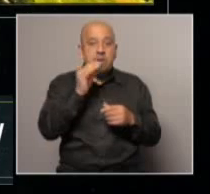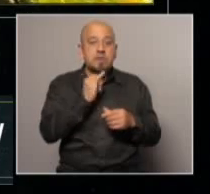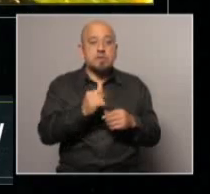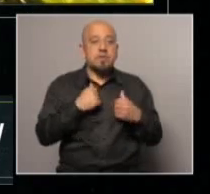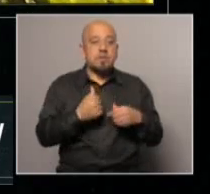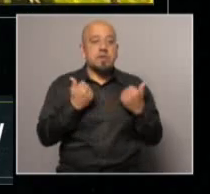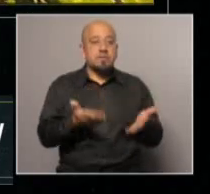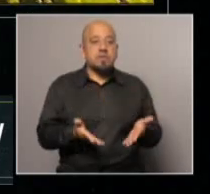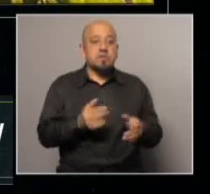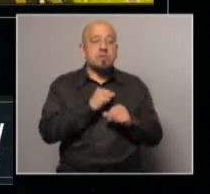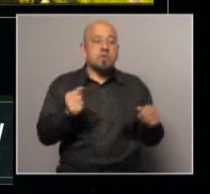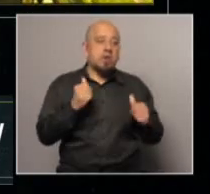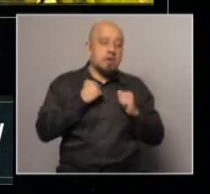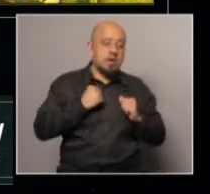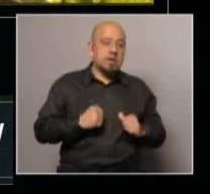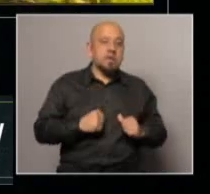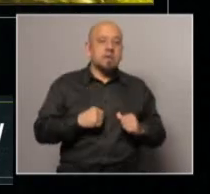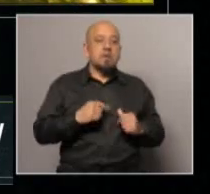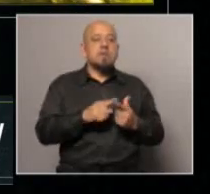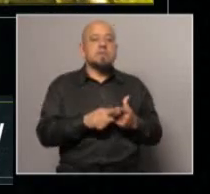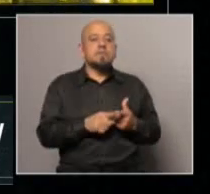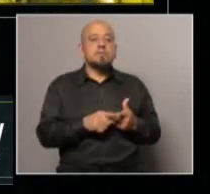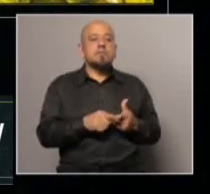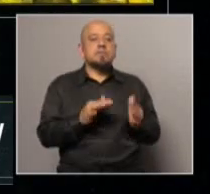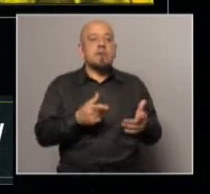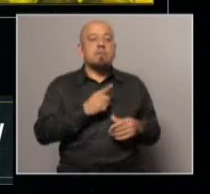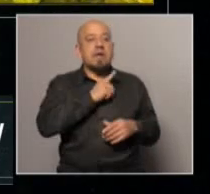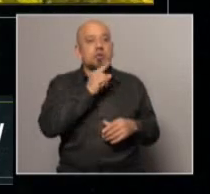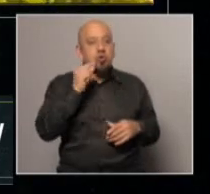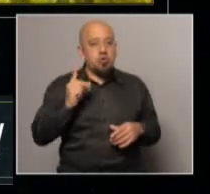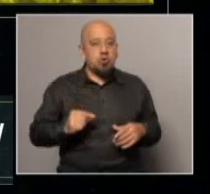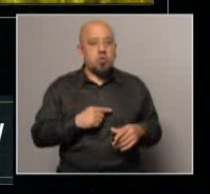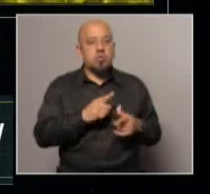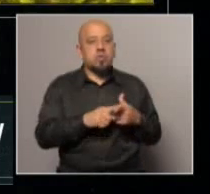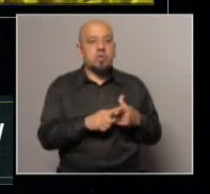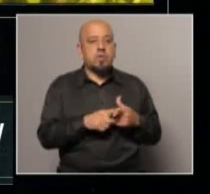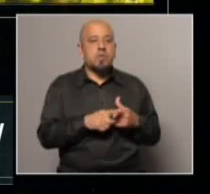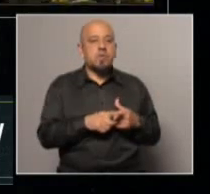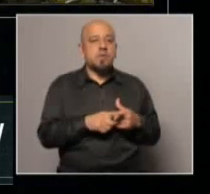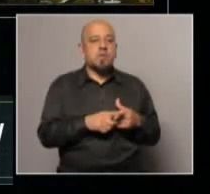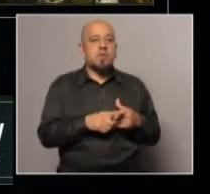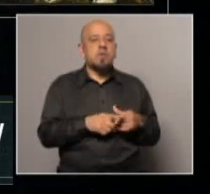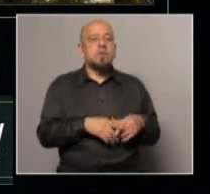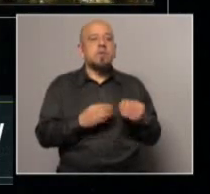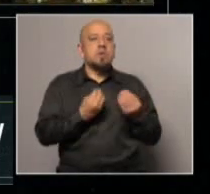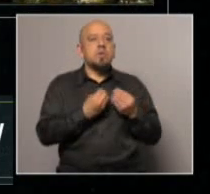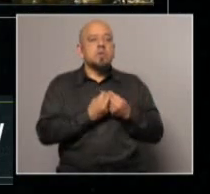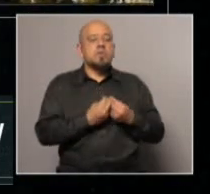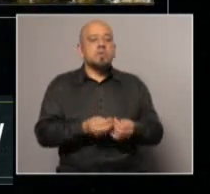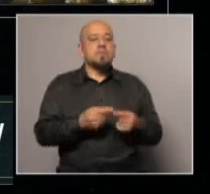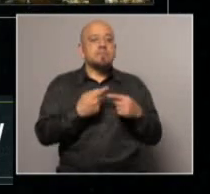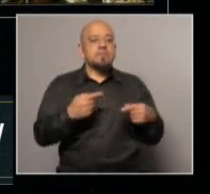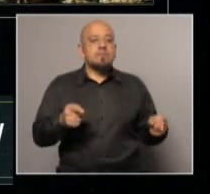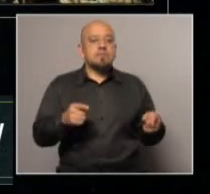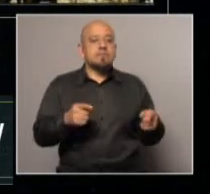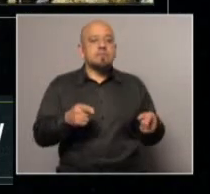beneficios, por ejemplo, para poder descansar, por ejemplo, para dolores y muchos otros beneficios, ¿no? Es contra